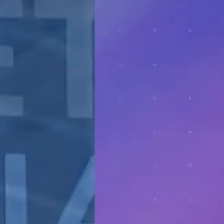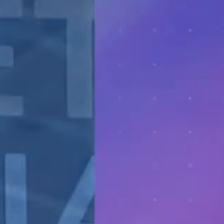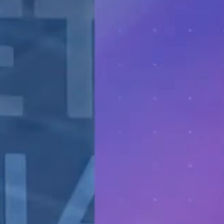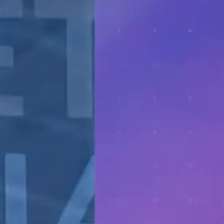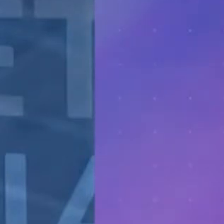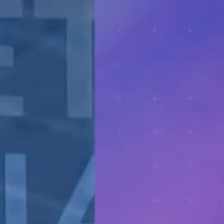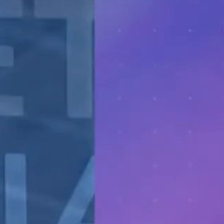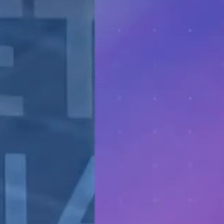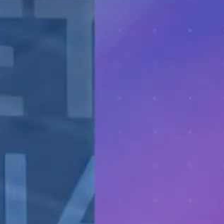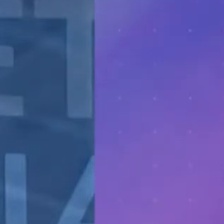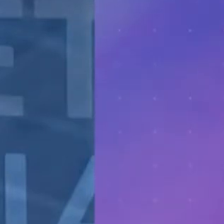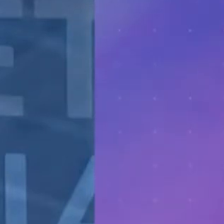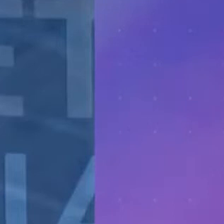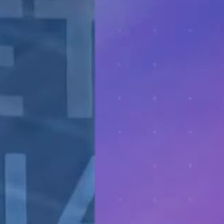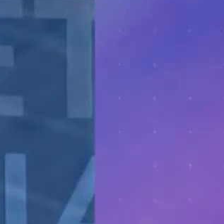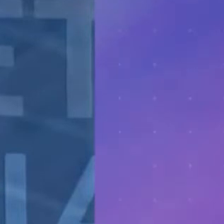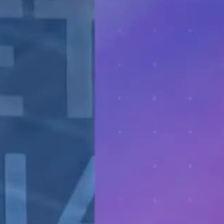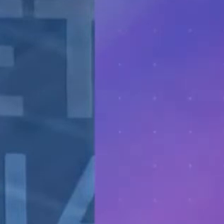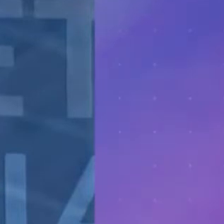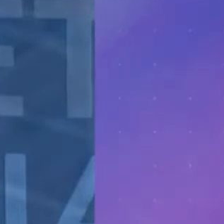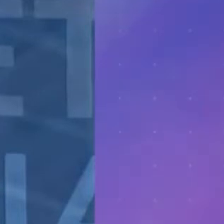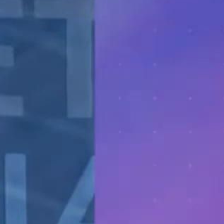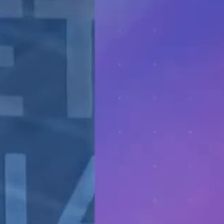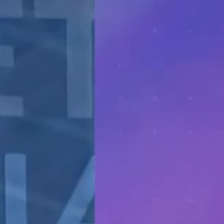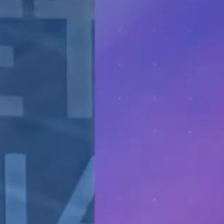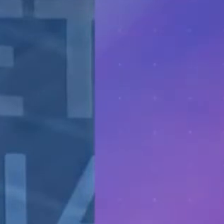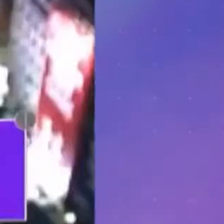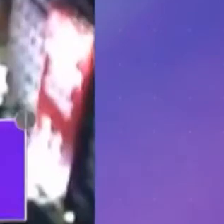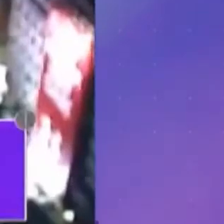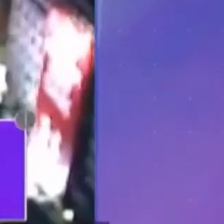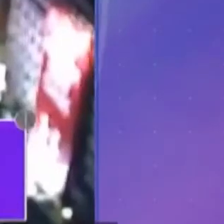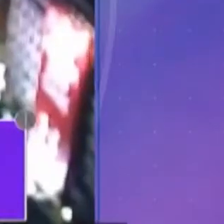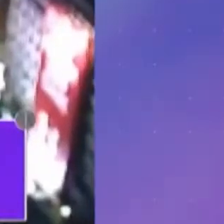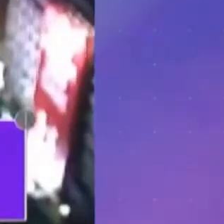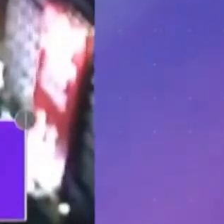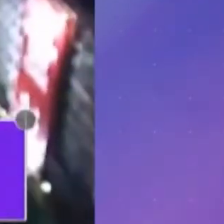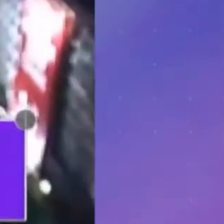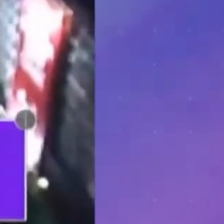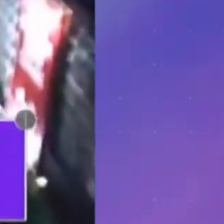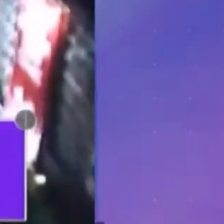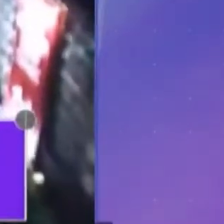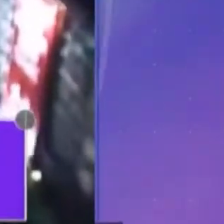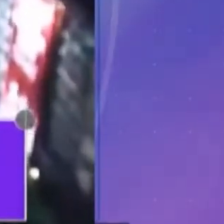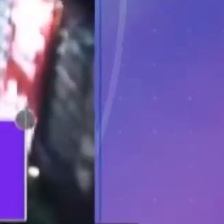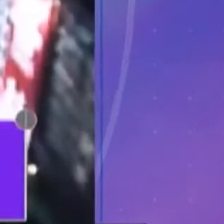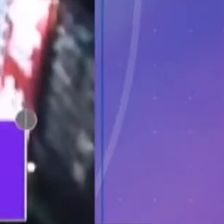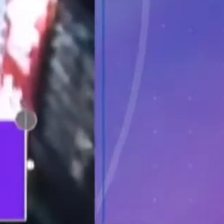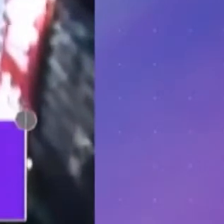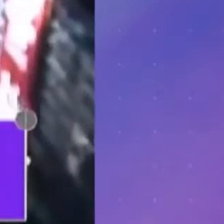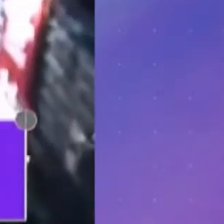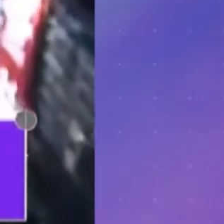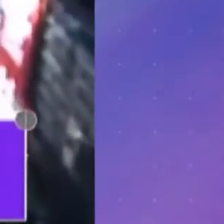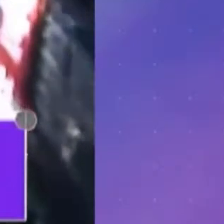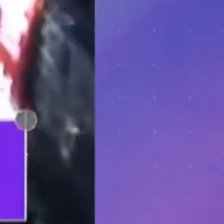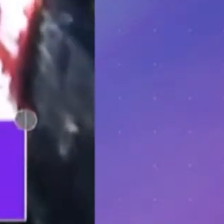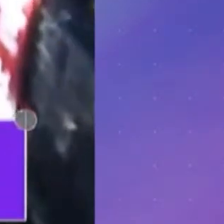de esta turbulencia, ¿no? Fuerte turbulencia. Y estamos en una cornisa entre la confianza de los